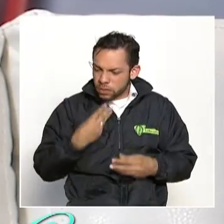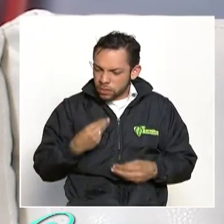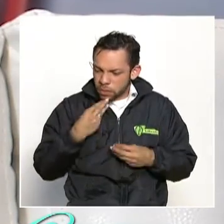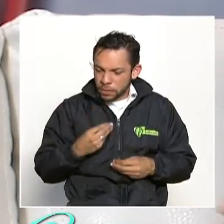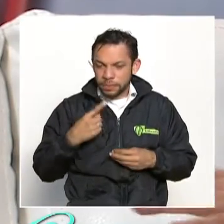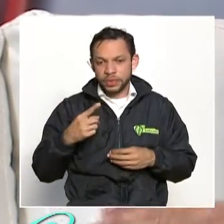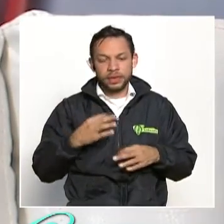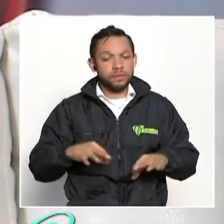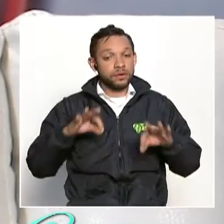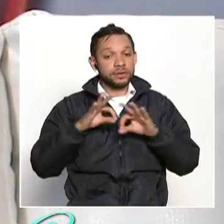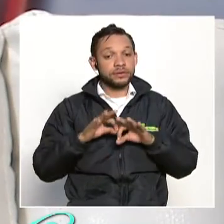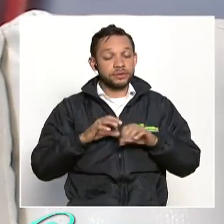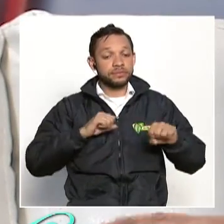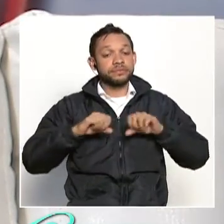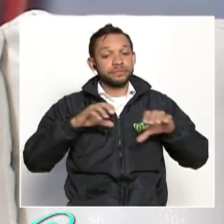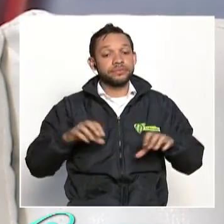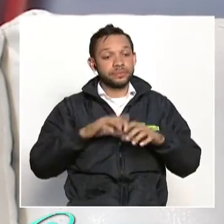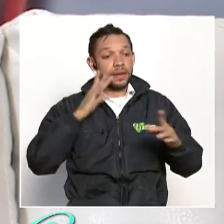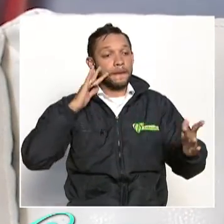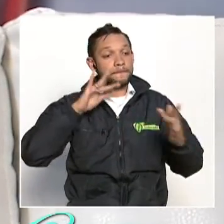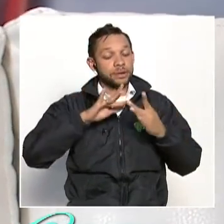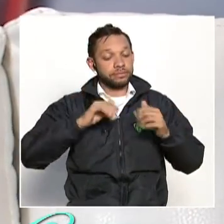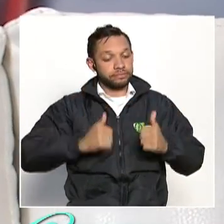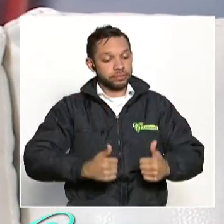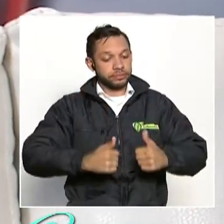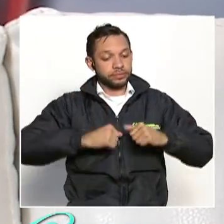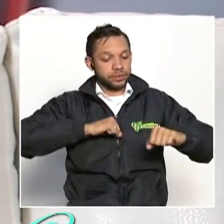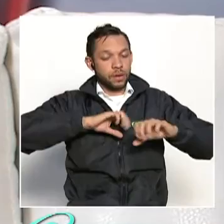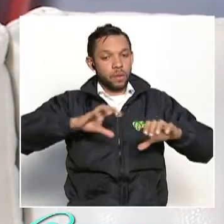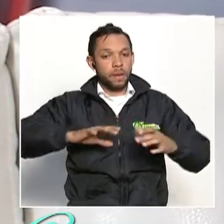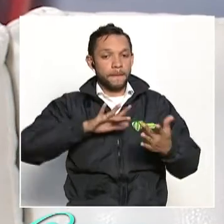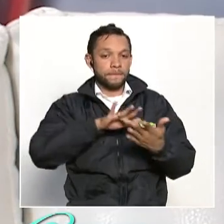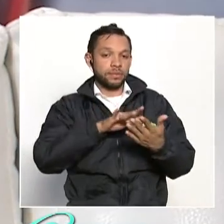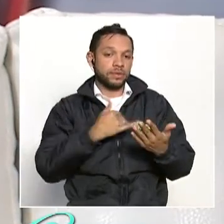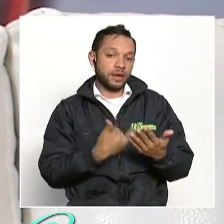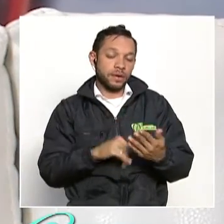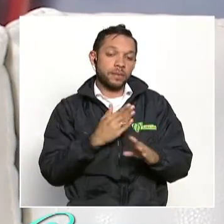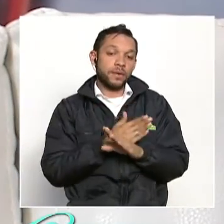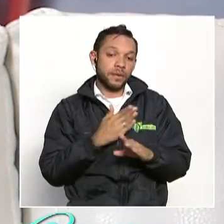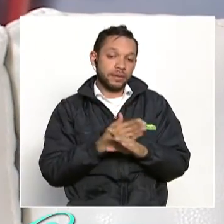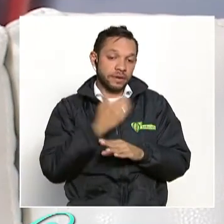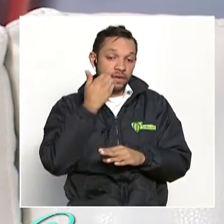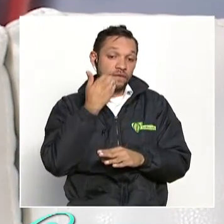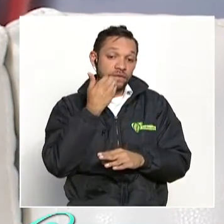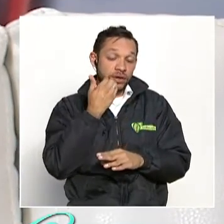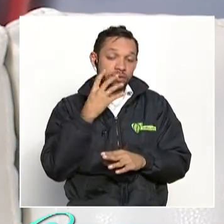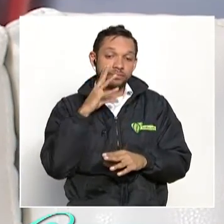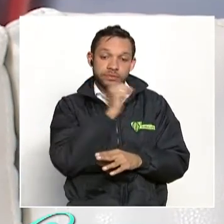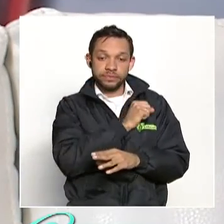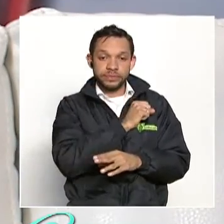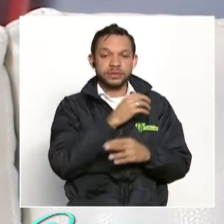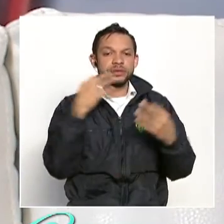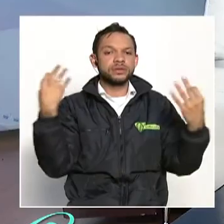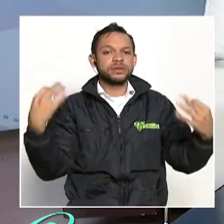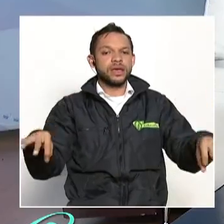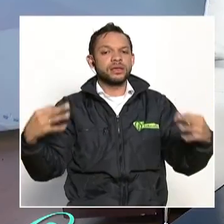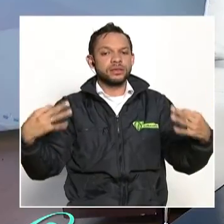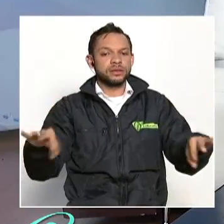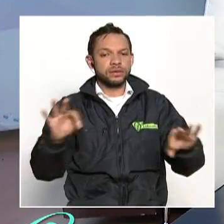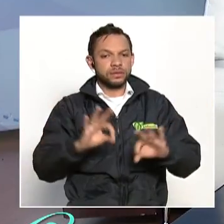2.500 años, estaríamos bien y no estaríamos en la situación que estamos actualmente. Sí. Es sencillo, mire,